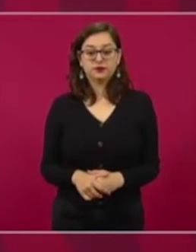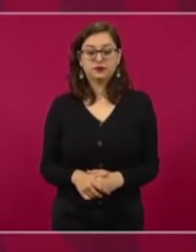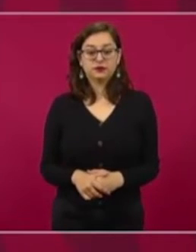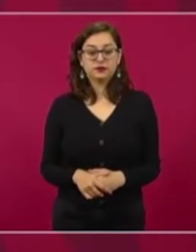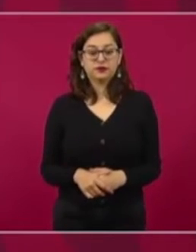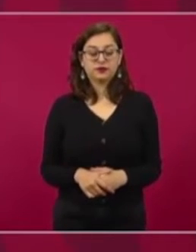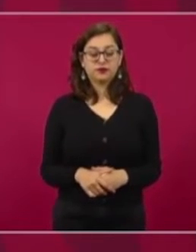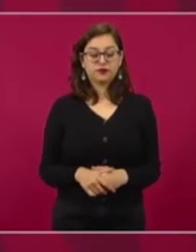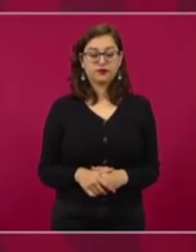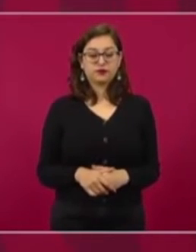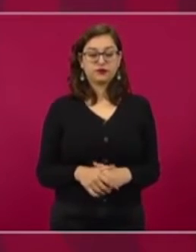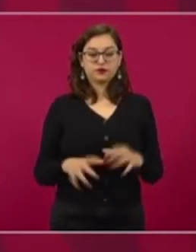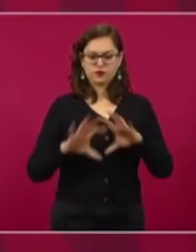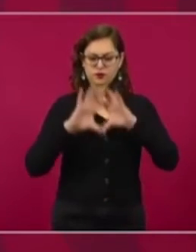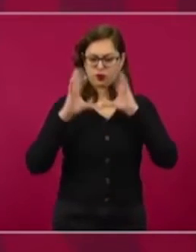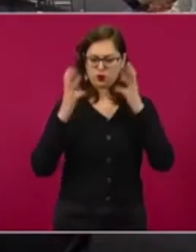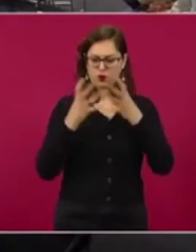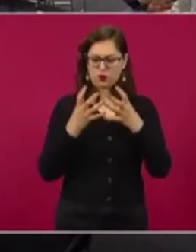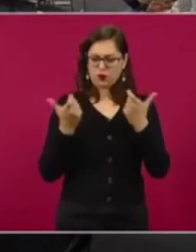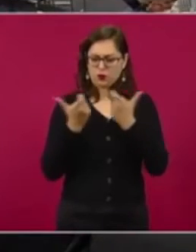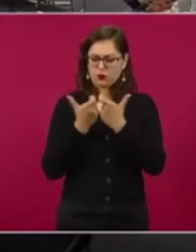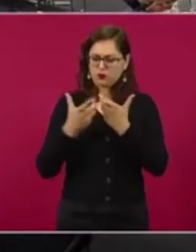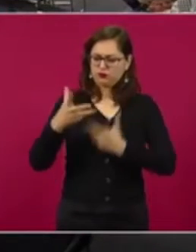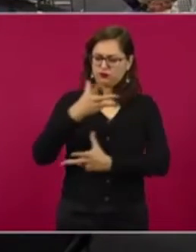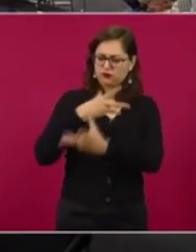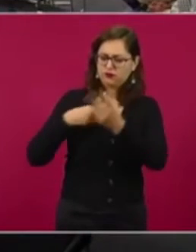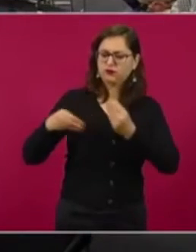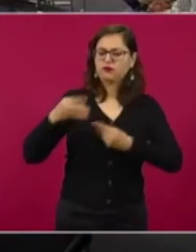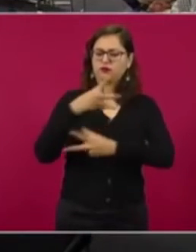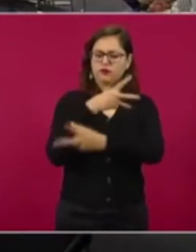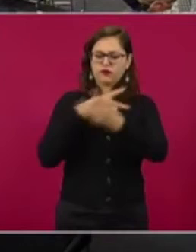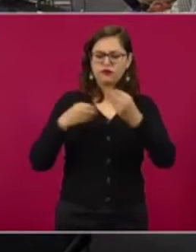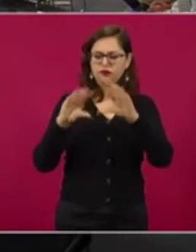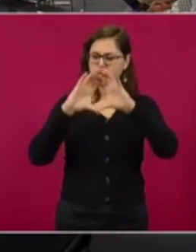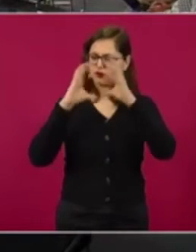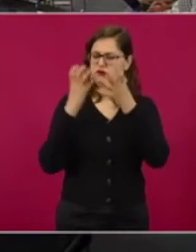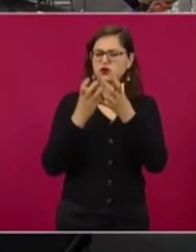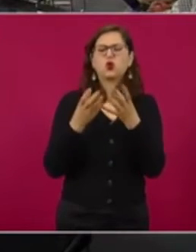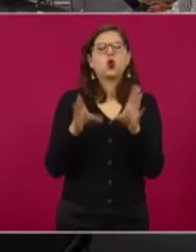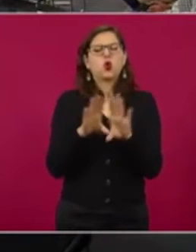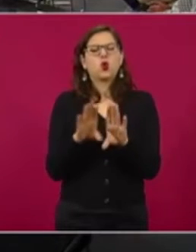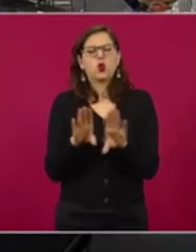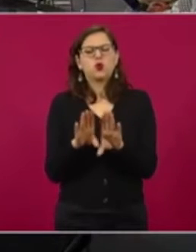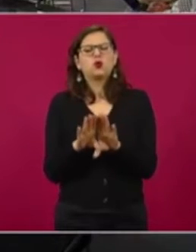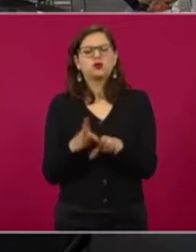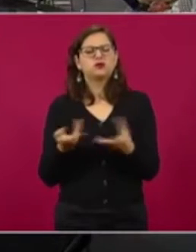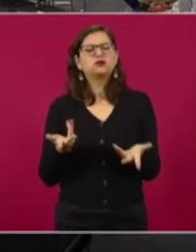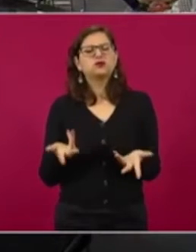la economía en el mundo, las finanzas en el mundo,